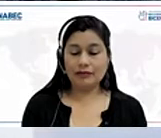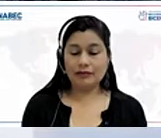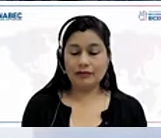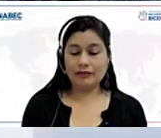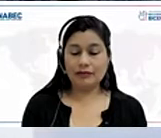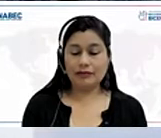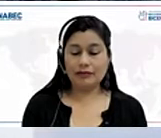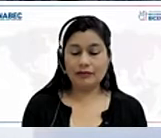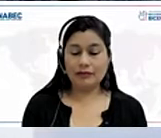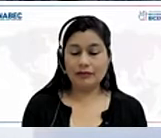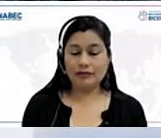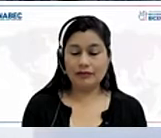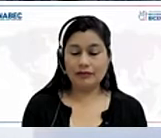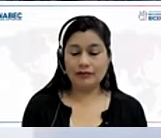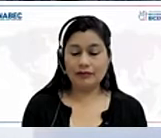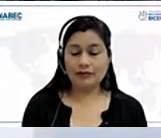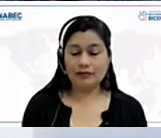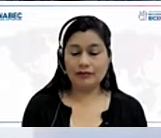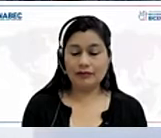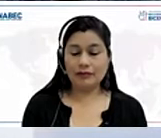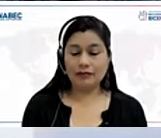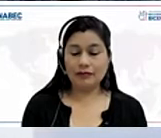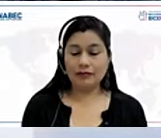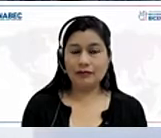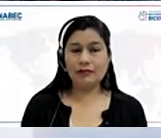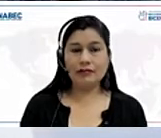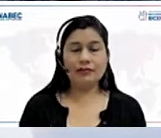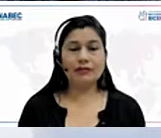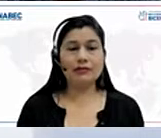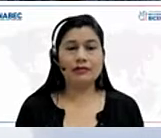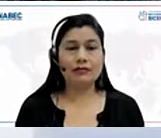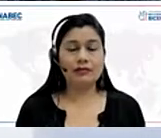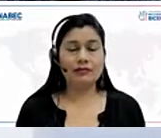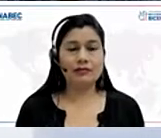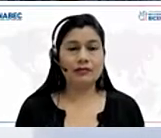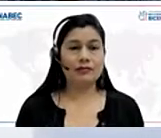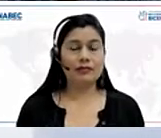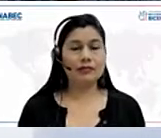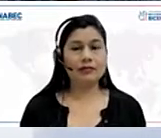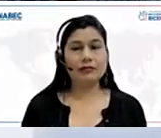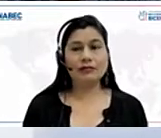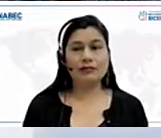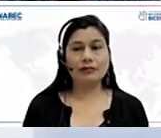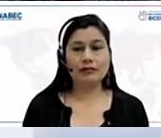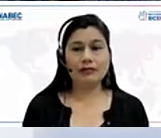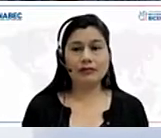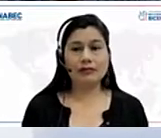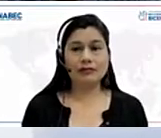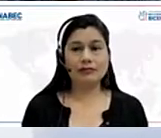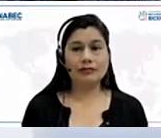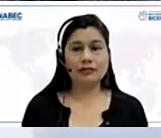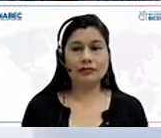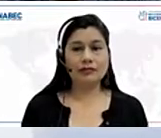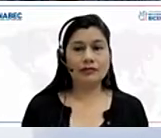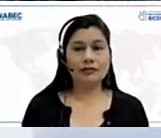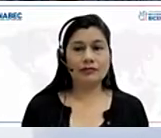selección, pero debe tener en cuenta también el tema de la edad, ¿no? La beca de pregrado es para jóvenes entre 16 a